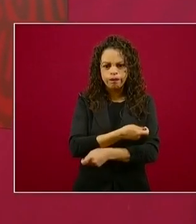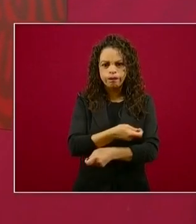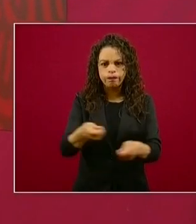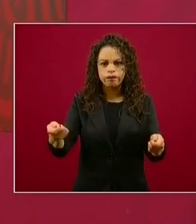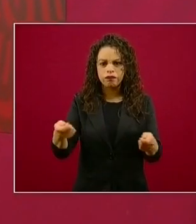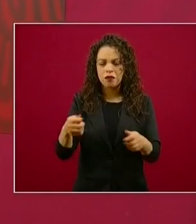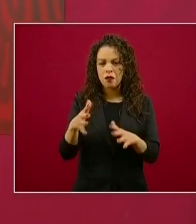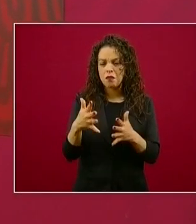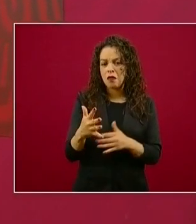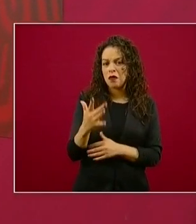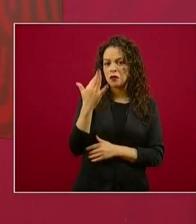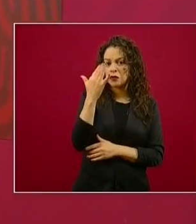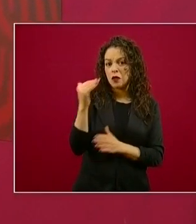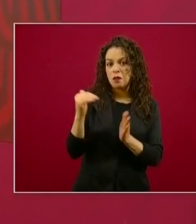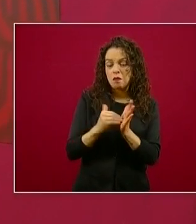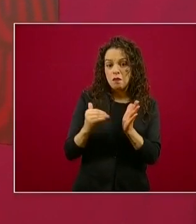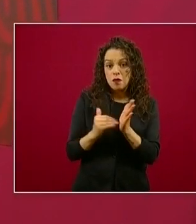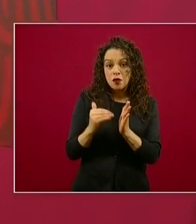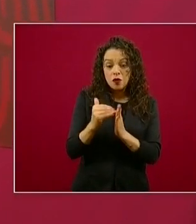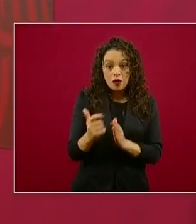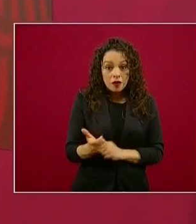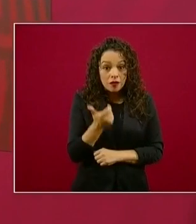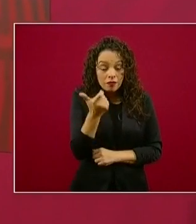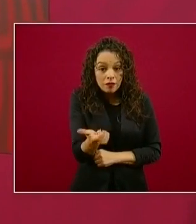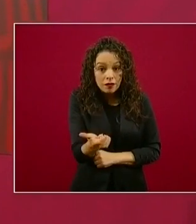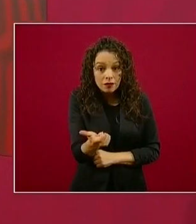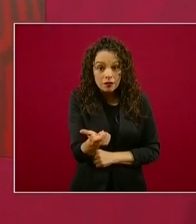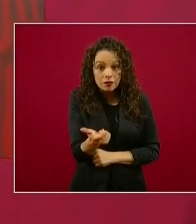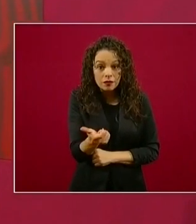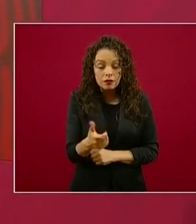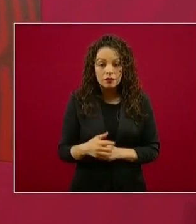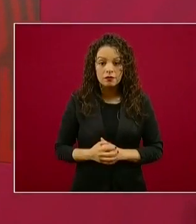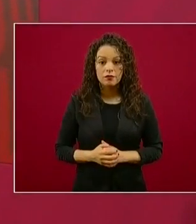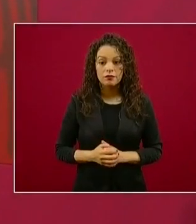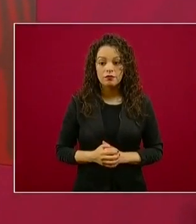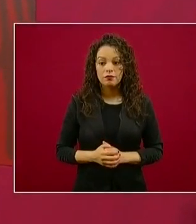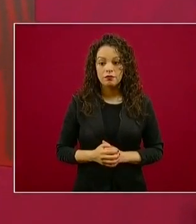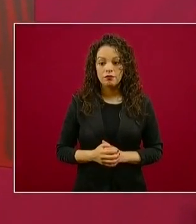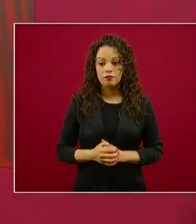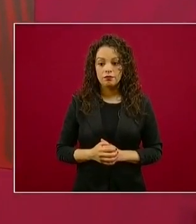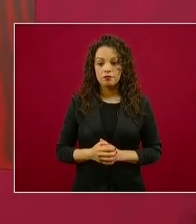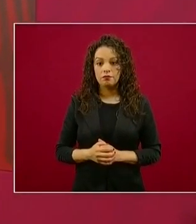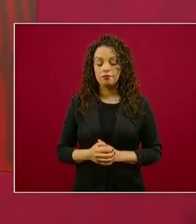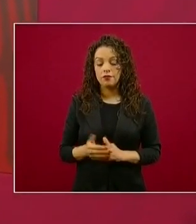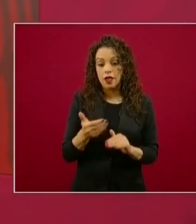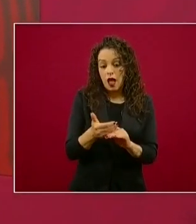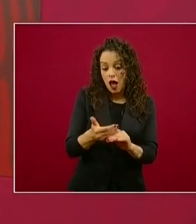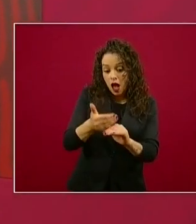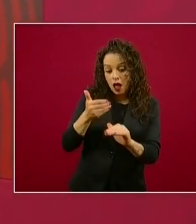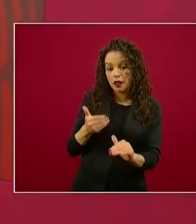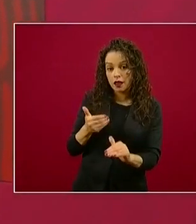mil millones de pesos para entregar de manera anticipada